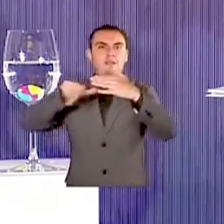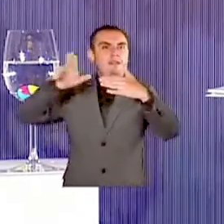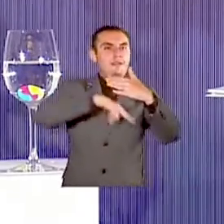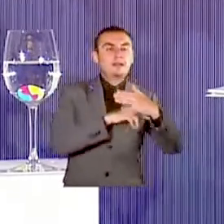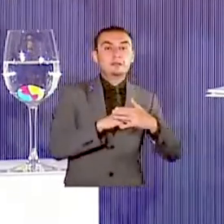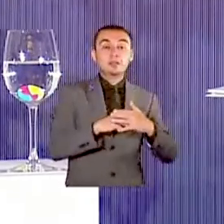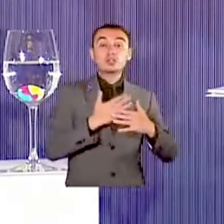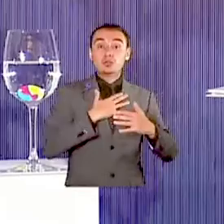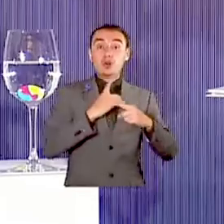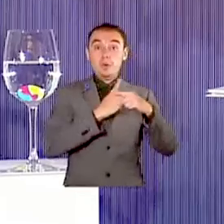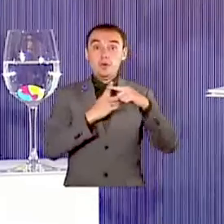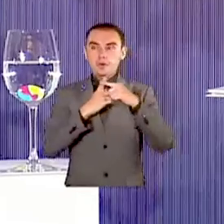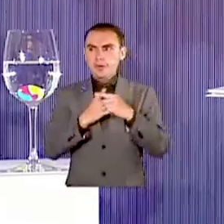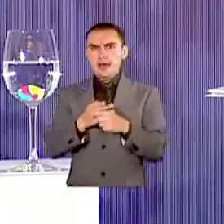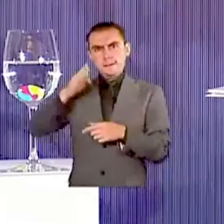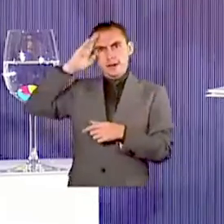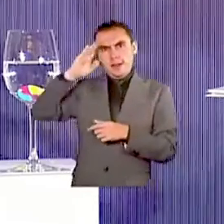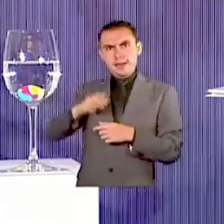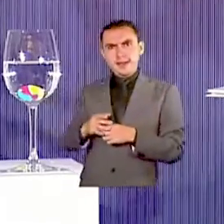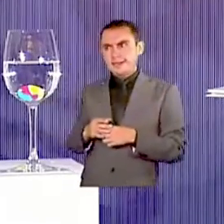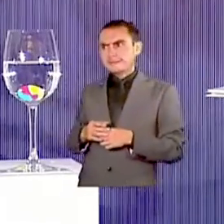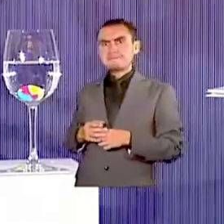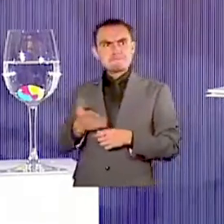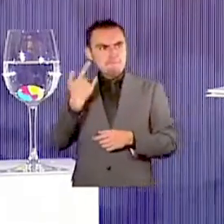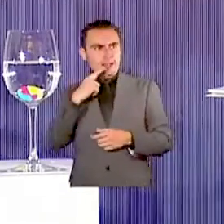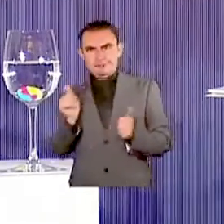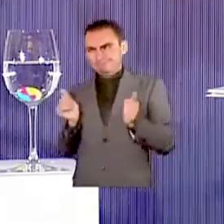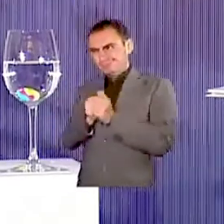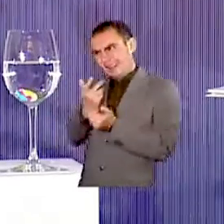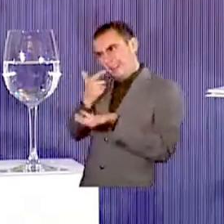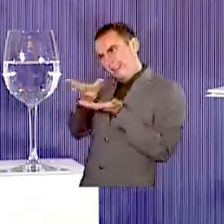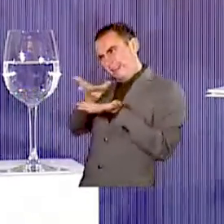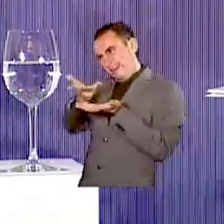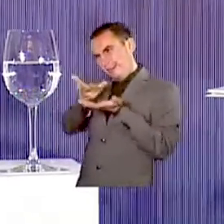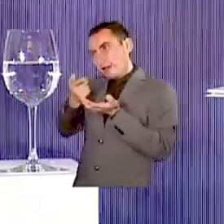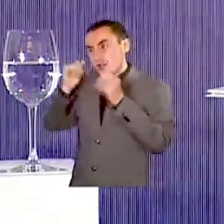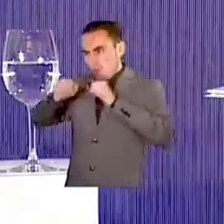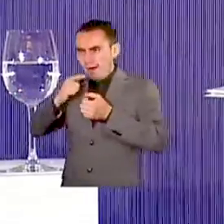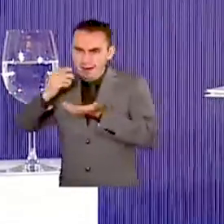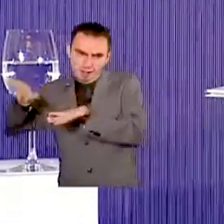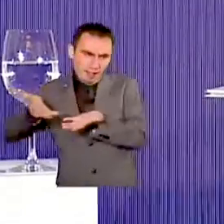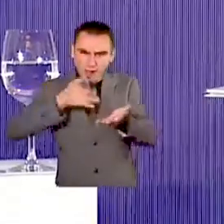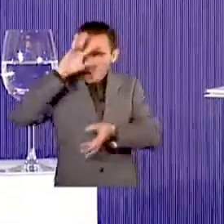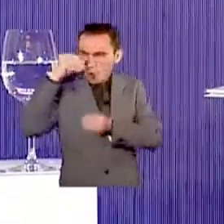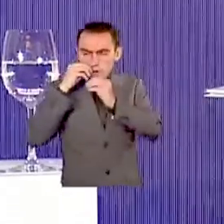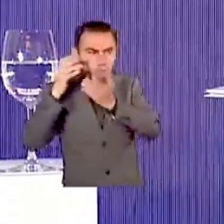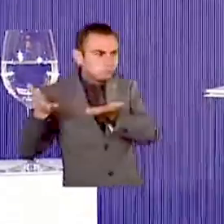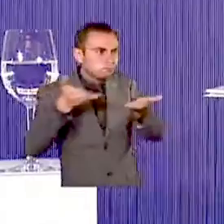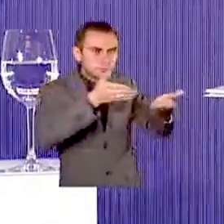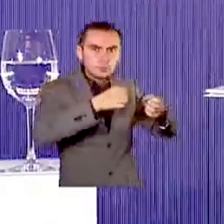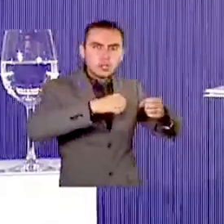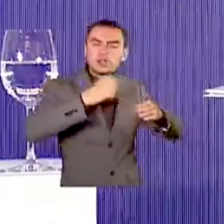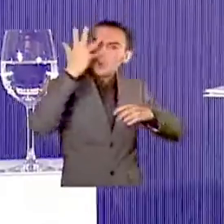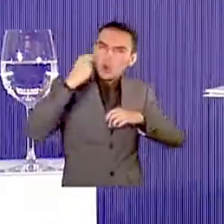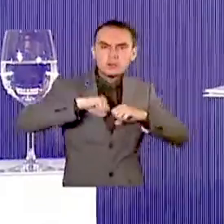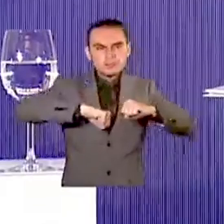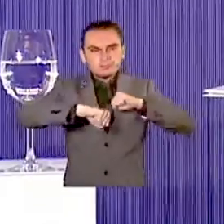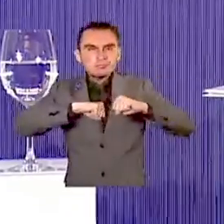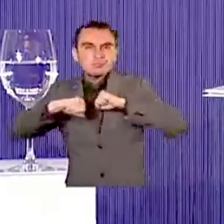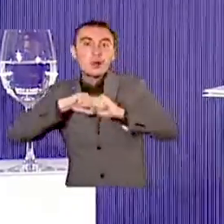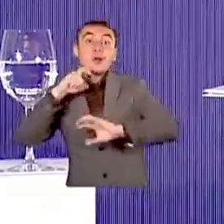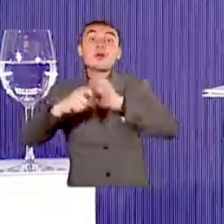la Procuraduría se logró con la policía implementar y dejar pasar los camiones de oxígeno. Todos los días el